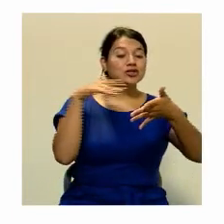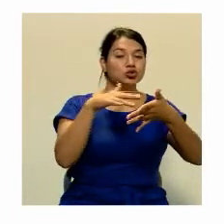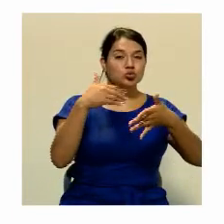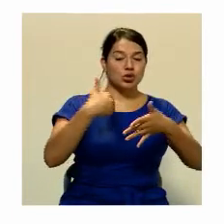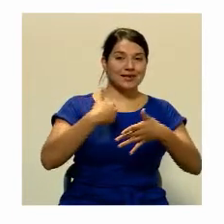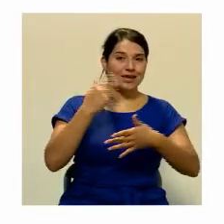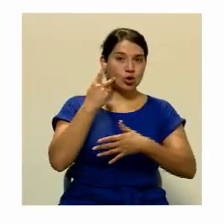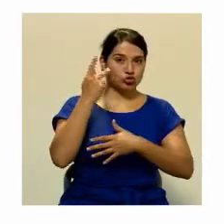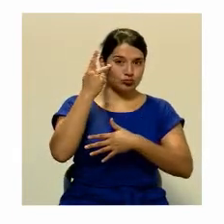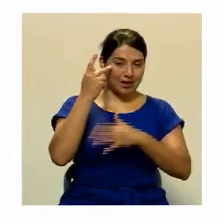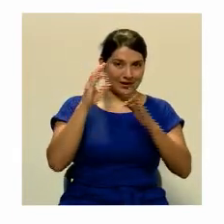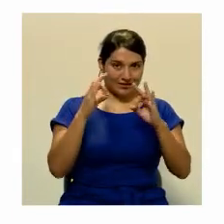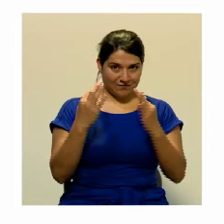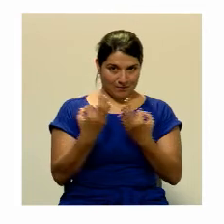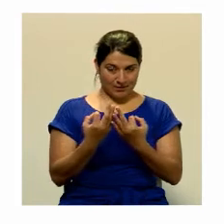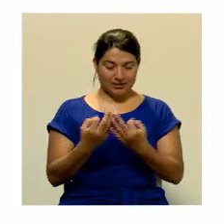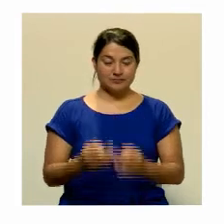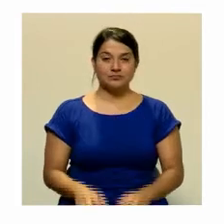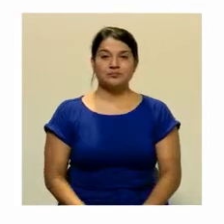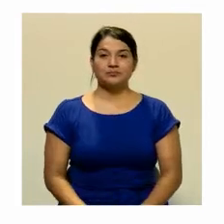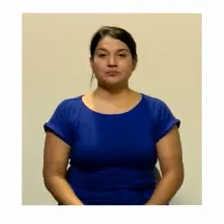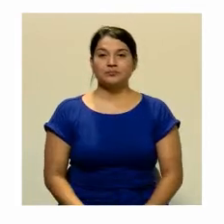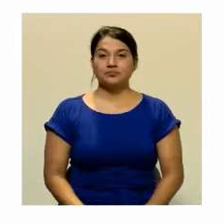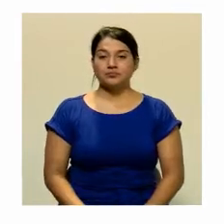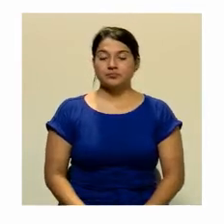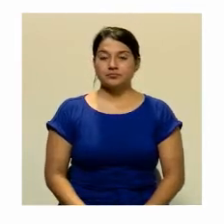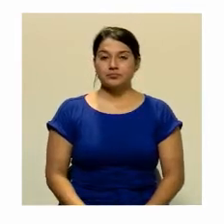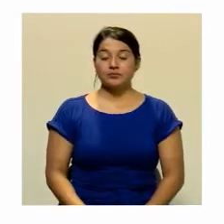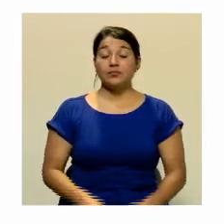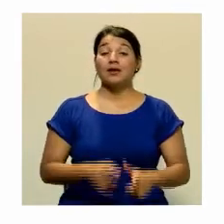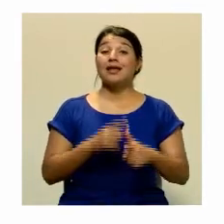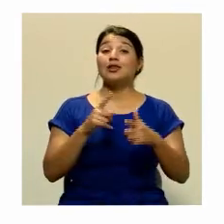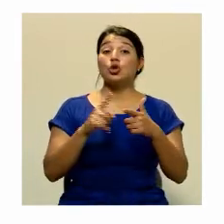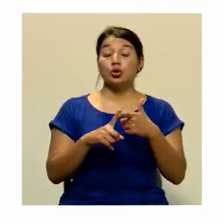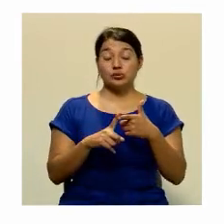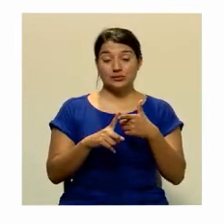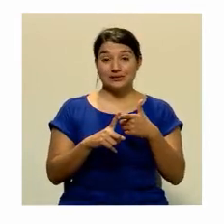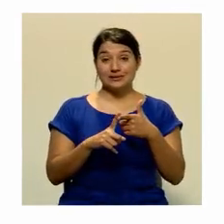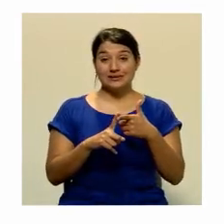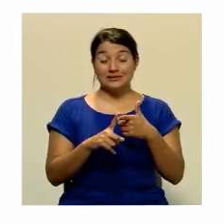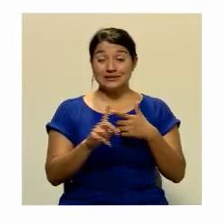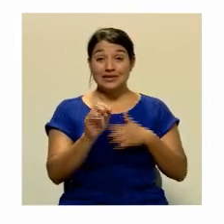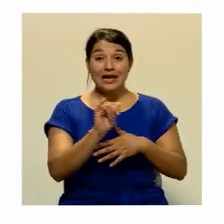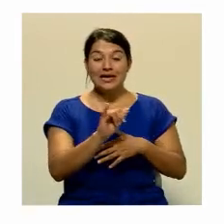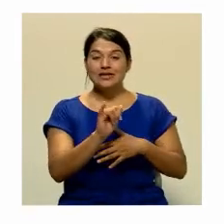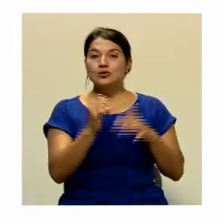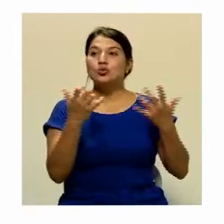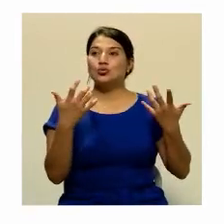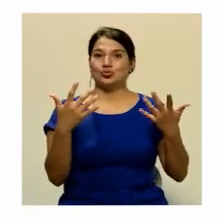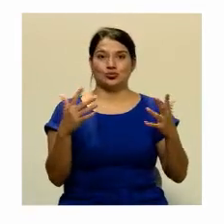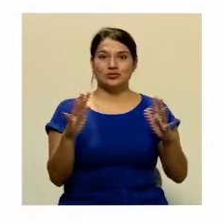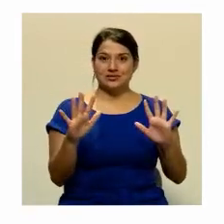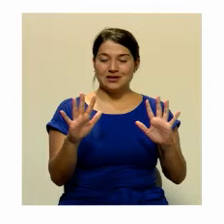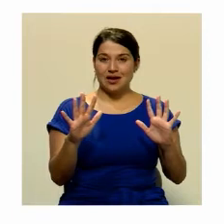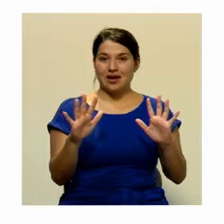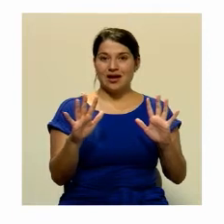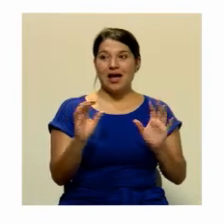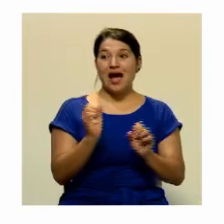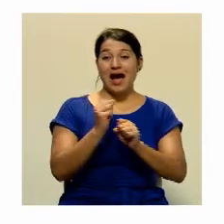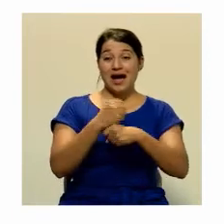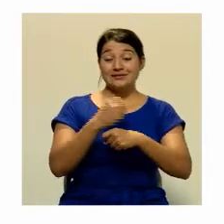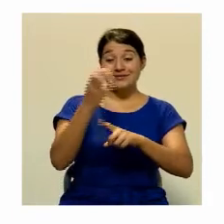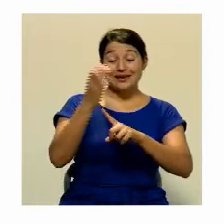adultos del hogar, en este caso de los padres, de las madres. Entonces ya esto, digamos, pone a las regiones en una desventaja.